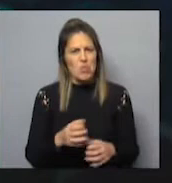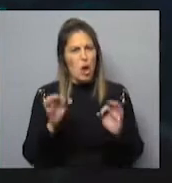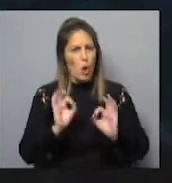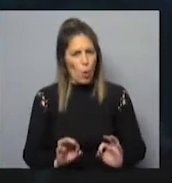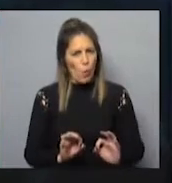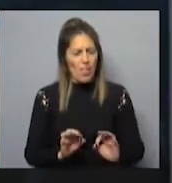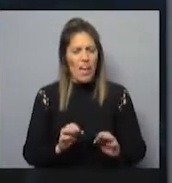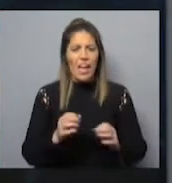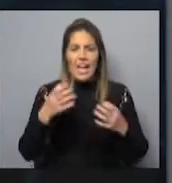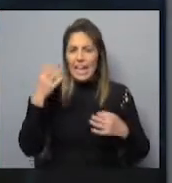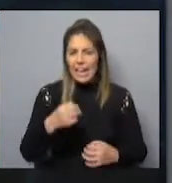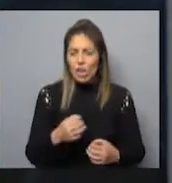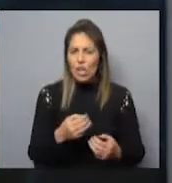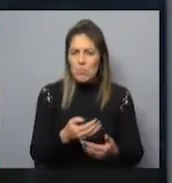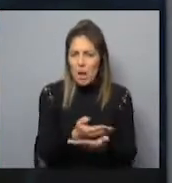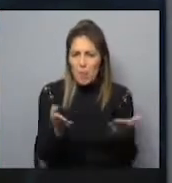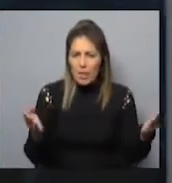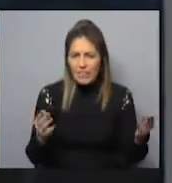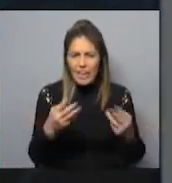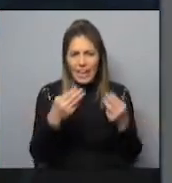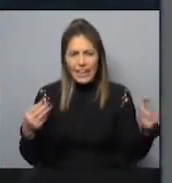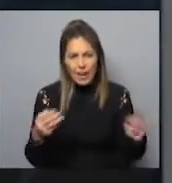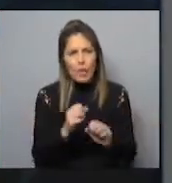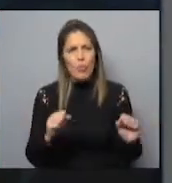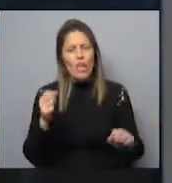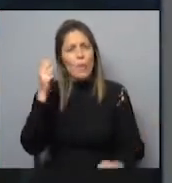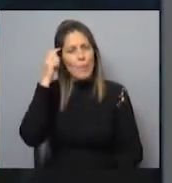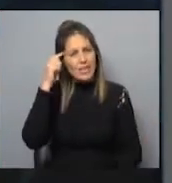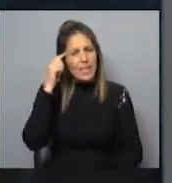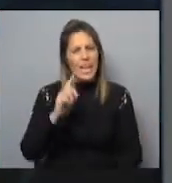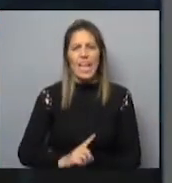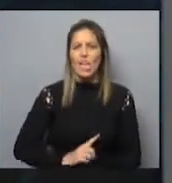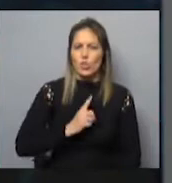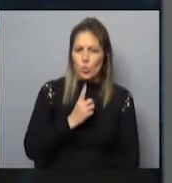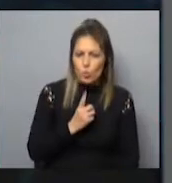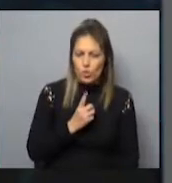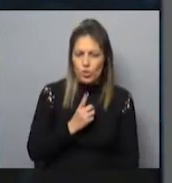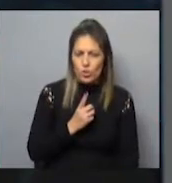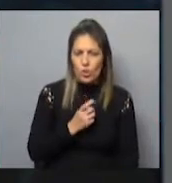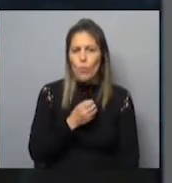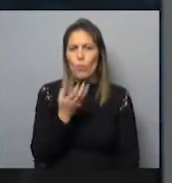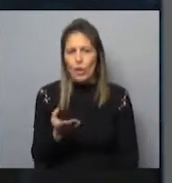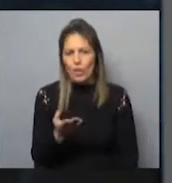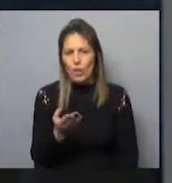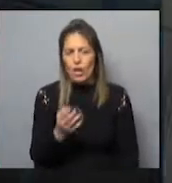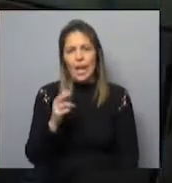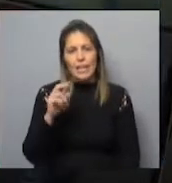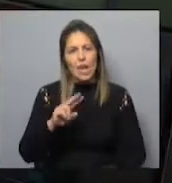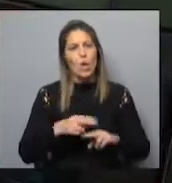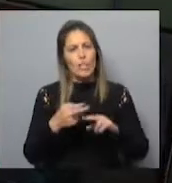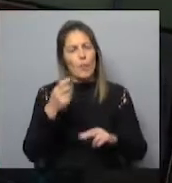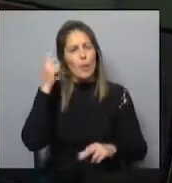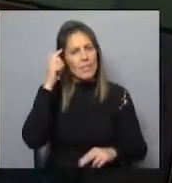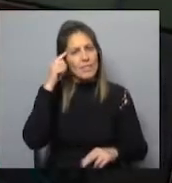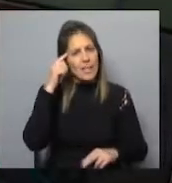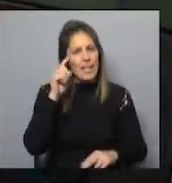pantallazo general como también como para poder pensar no bueno es orgullo bueno habría que repensar lo el eje de